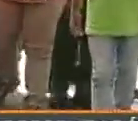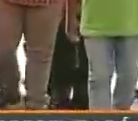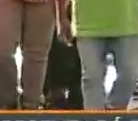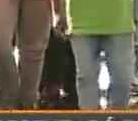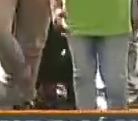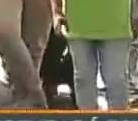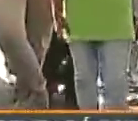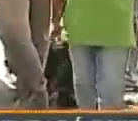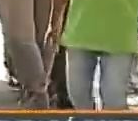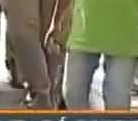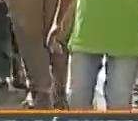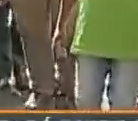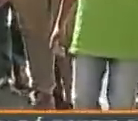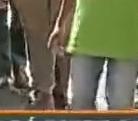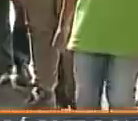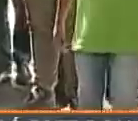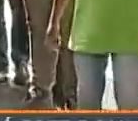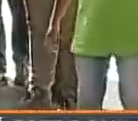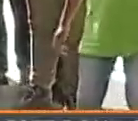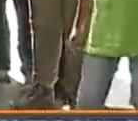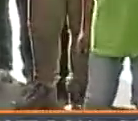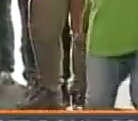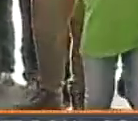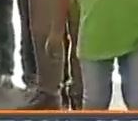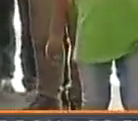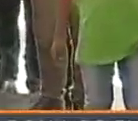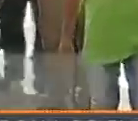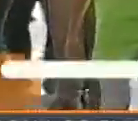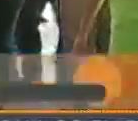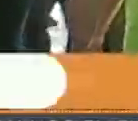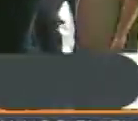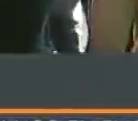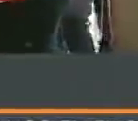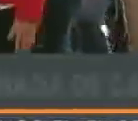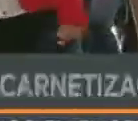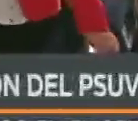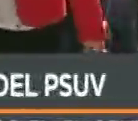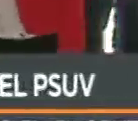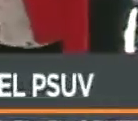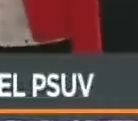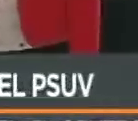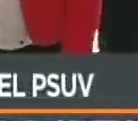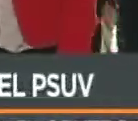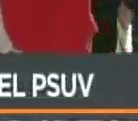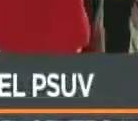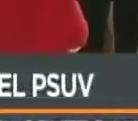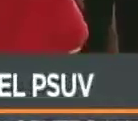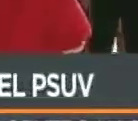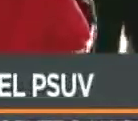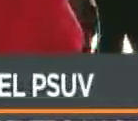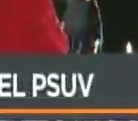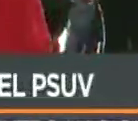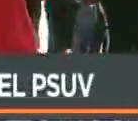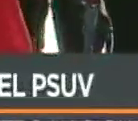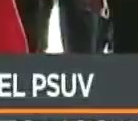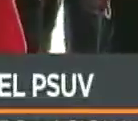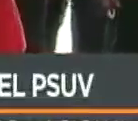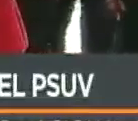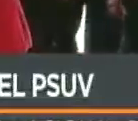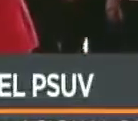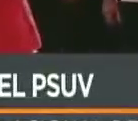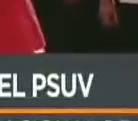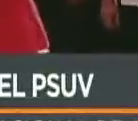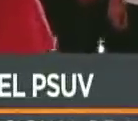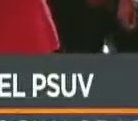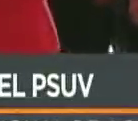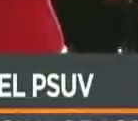partido, de la Tolda Roja, la organización política y social más grande de América Latina y que además ha tenido